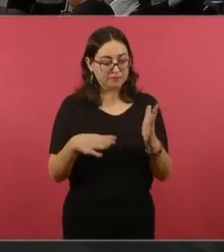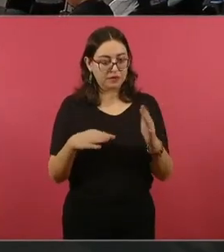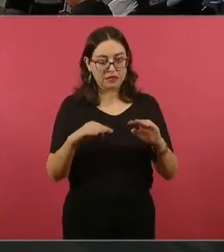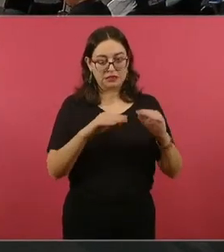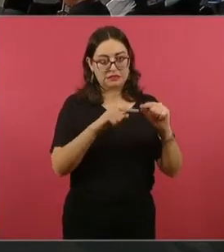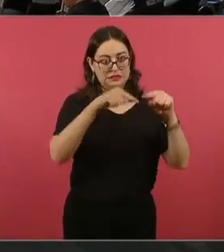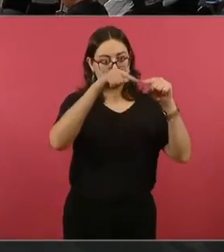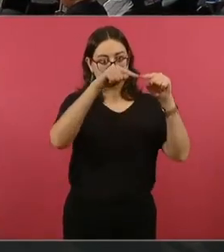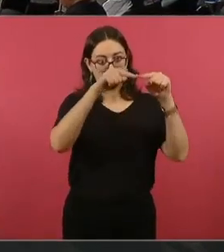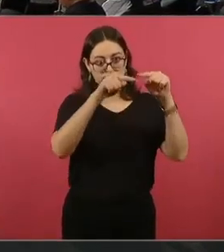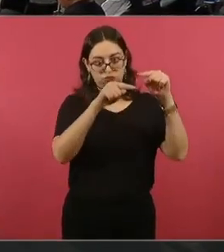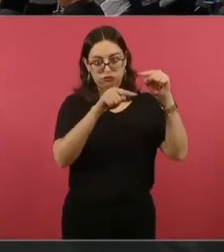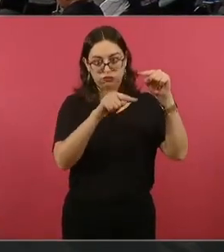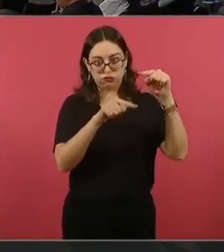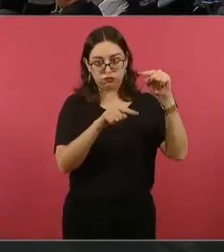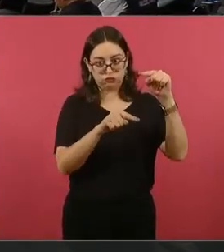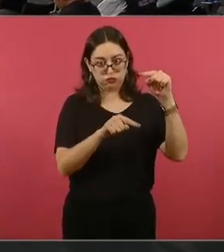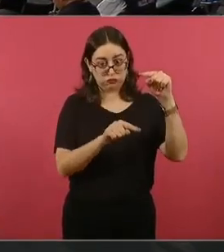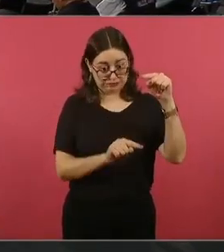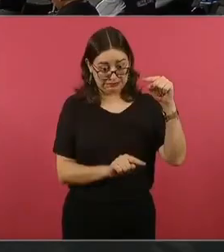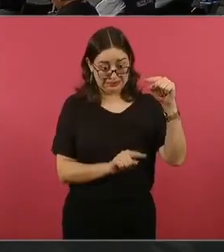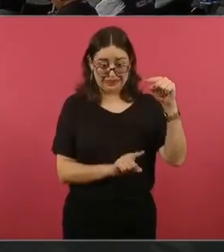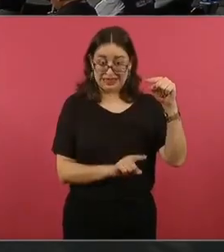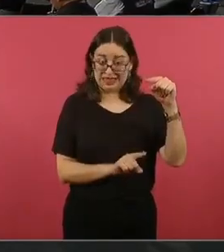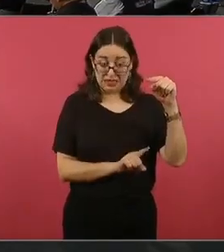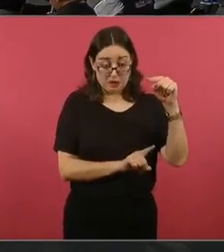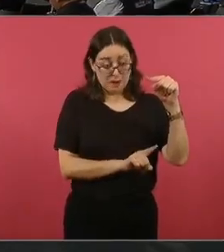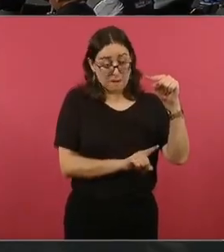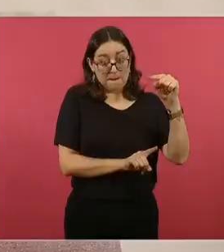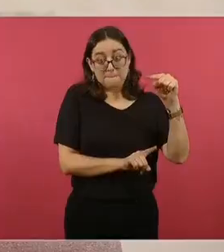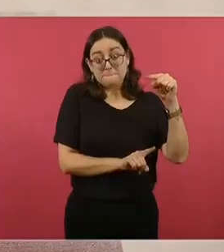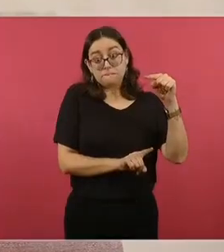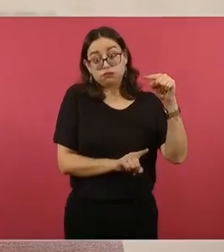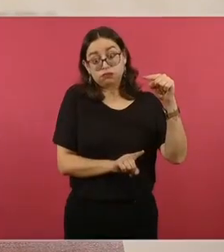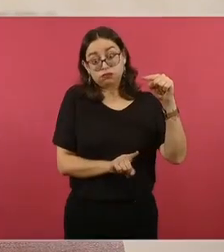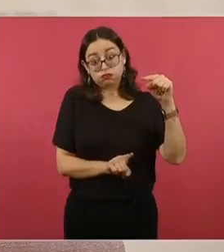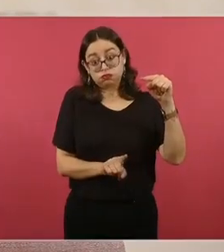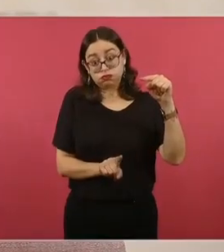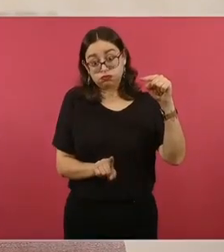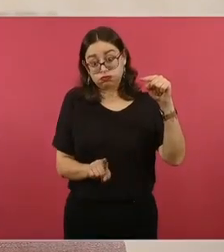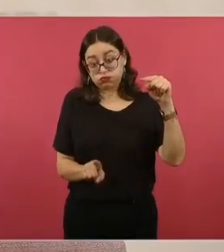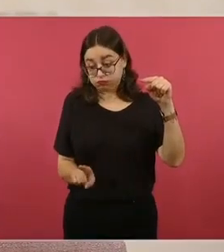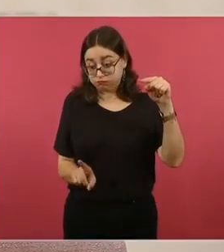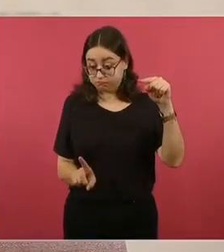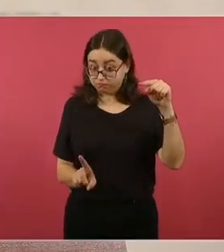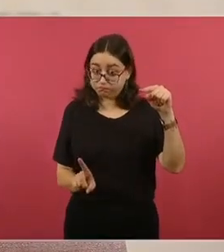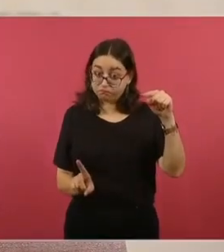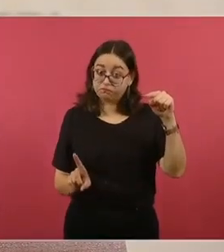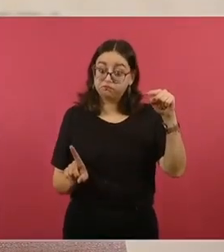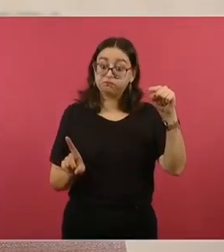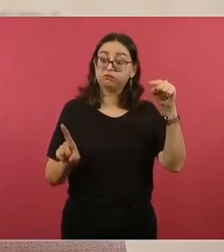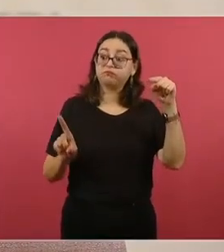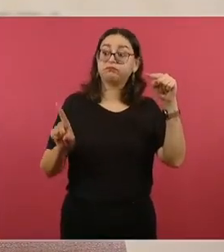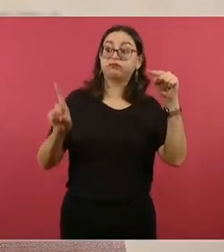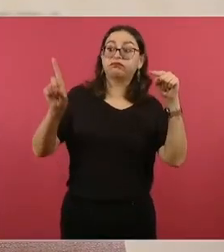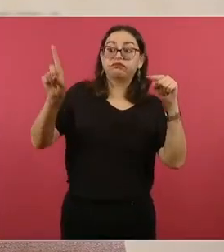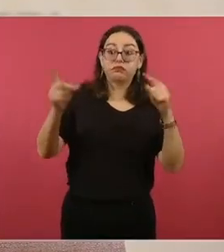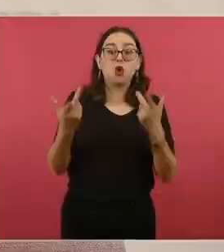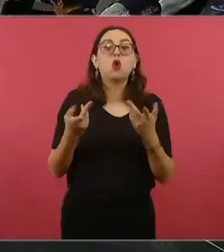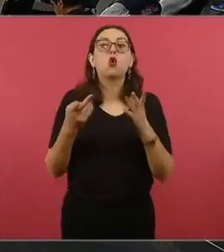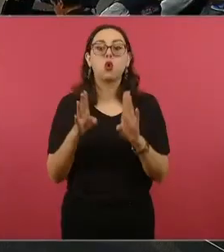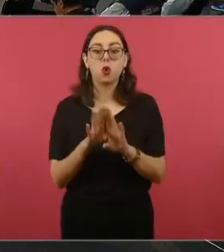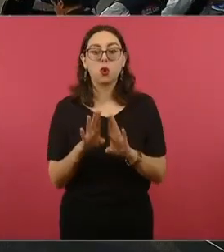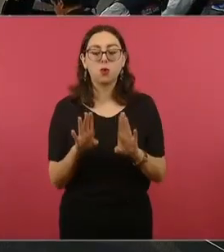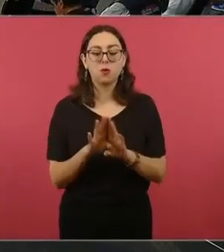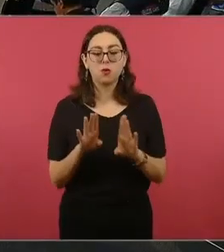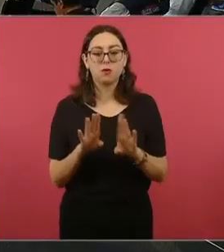remontamos esa declinación para rescatar la producción petrolera y